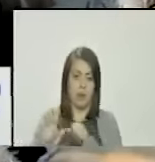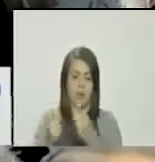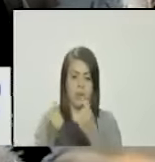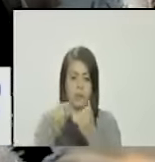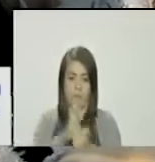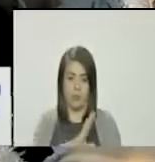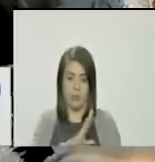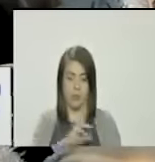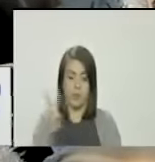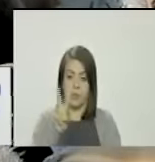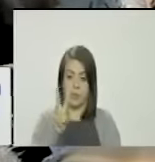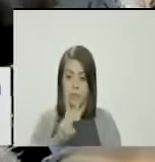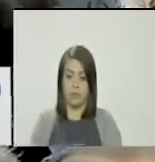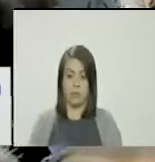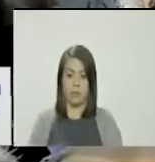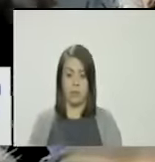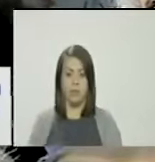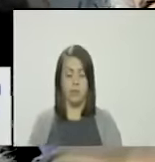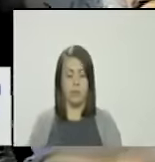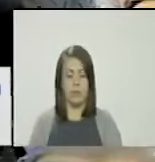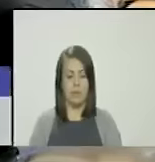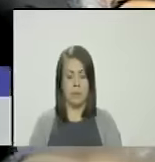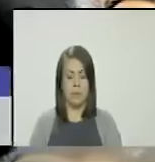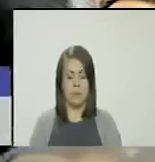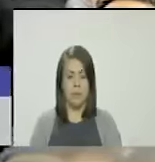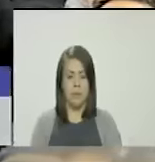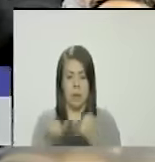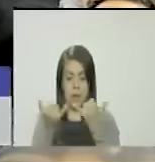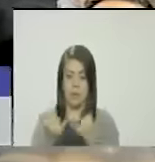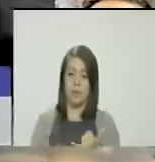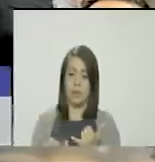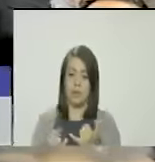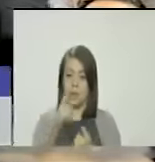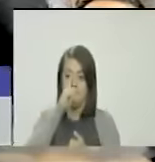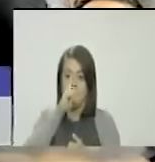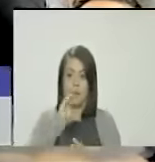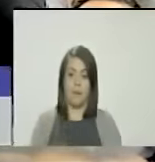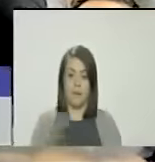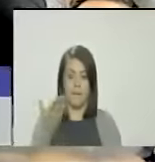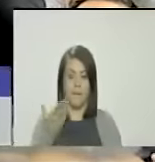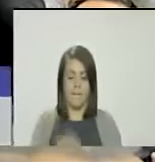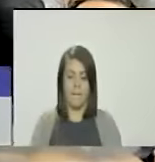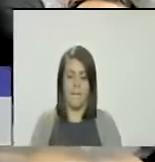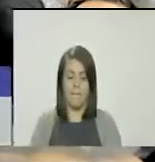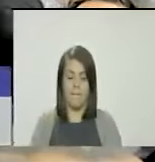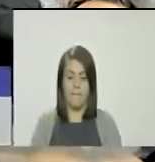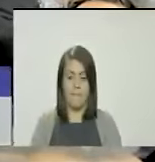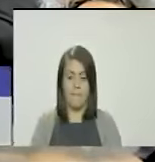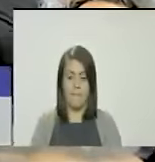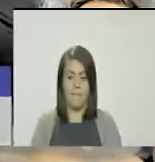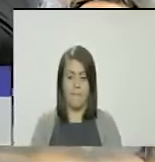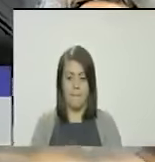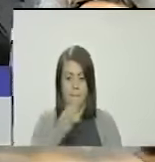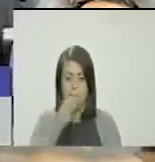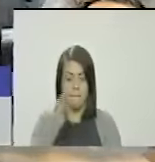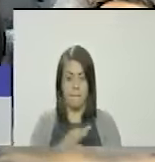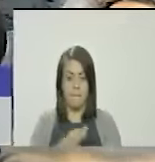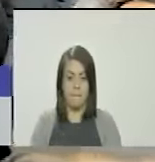recursos en nuestro país. Ha llegado la hora de un año importante para, con